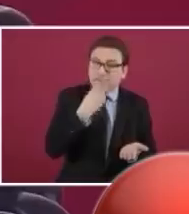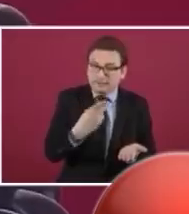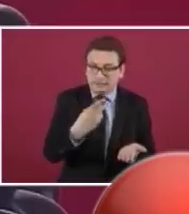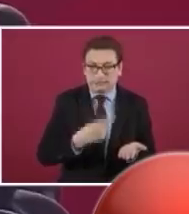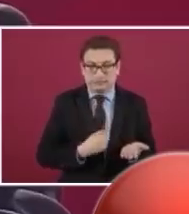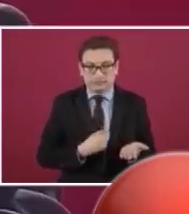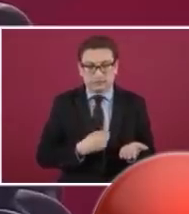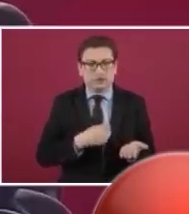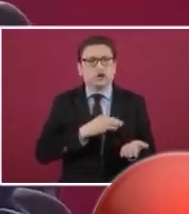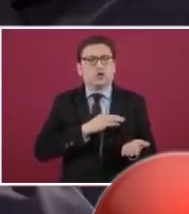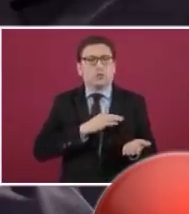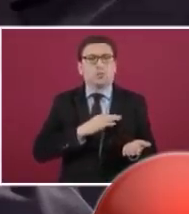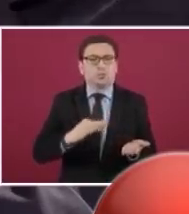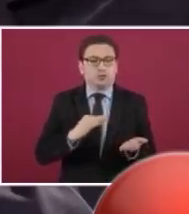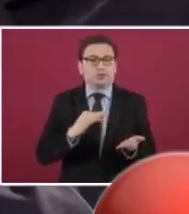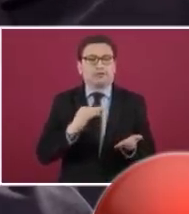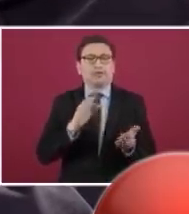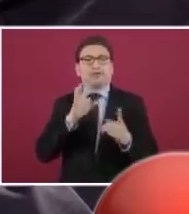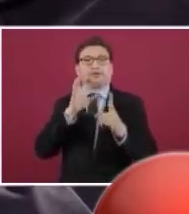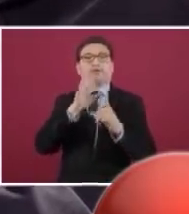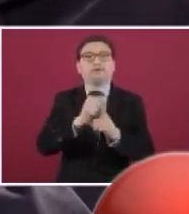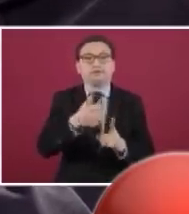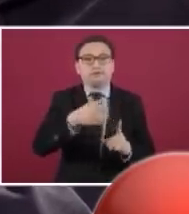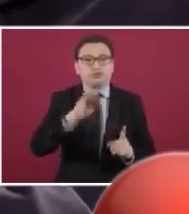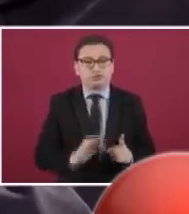se puede crecer al 6%, Gurría.